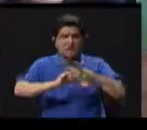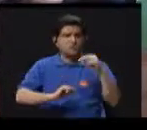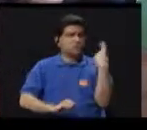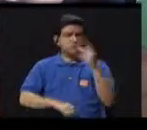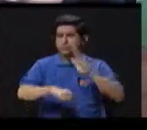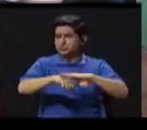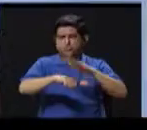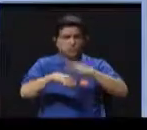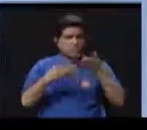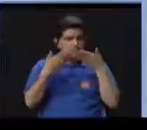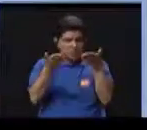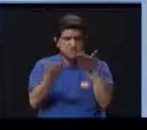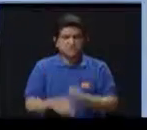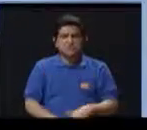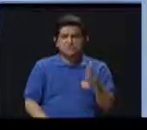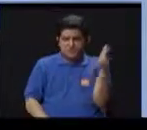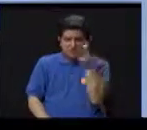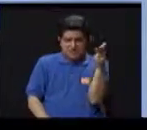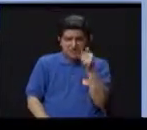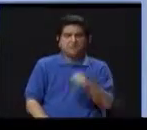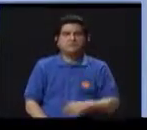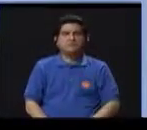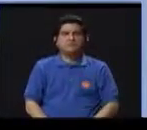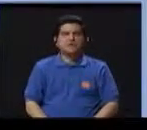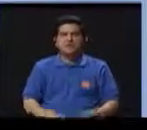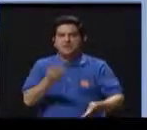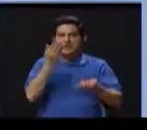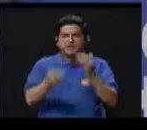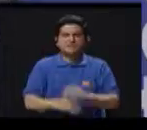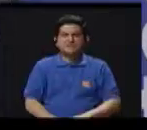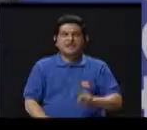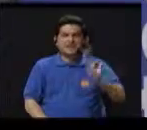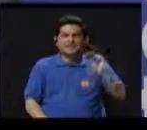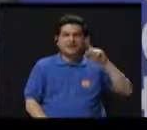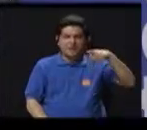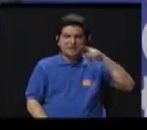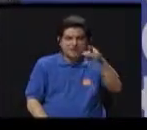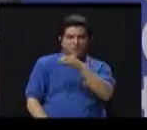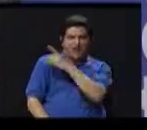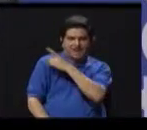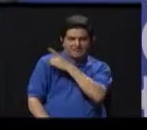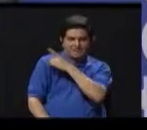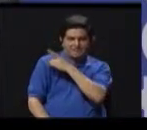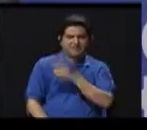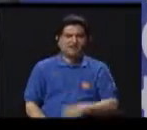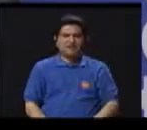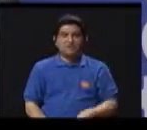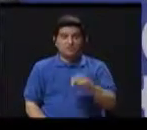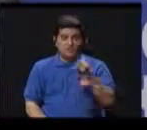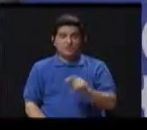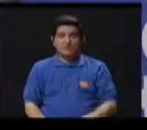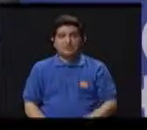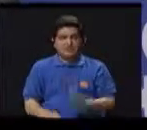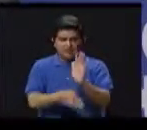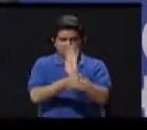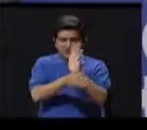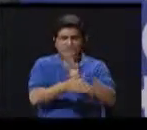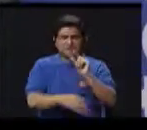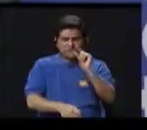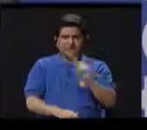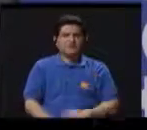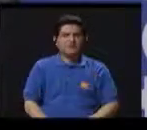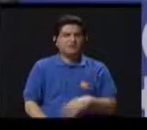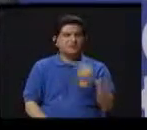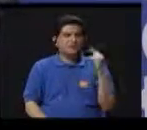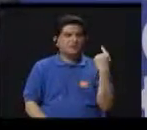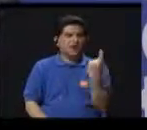da el permiso para que los puedan grabar y ya. Tal vez, María Paula, como directora en este caso del corto, ¿cómo te planteaste